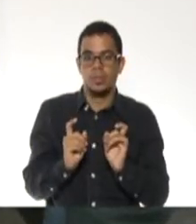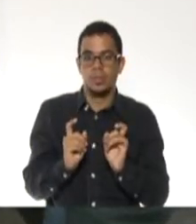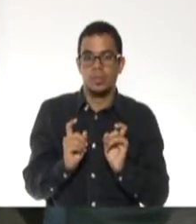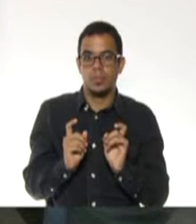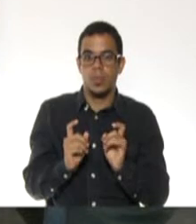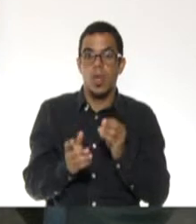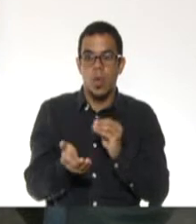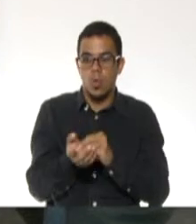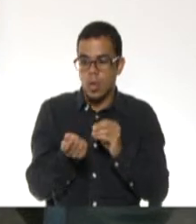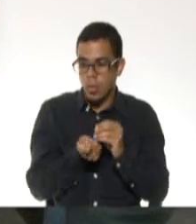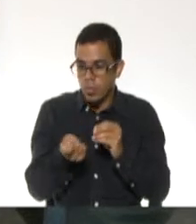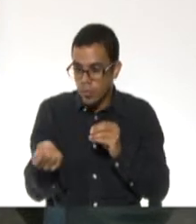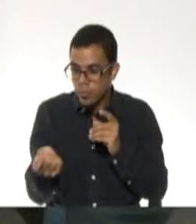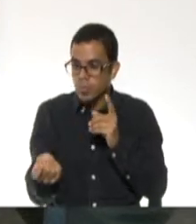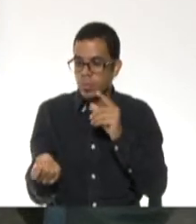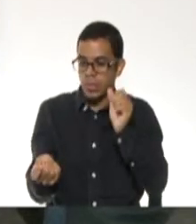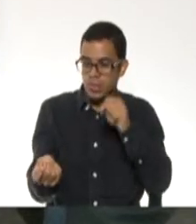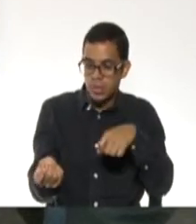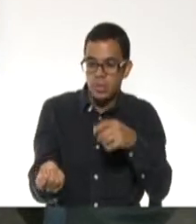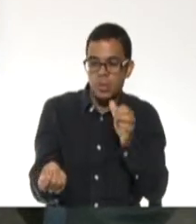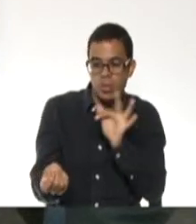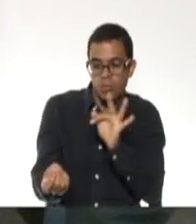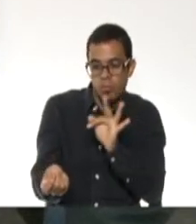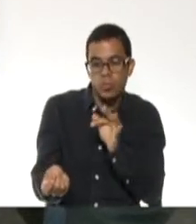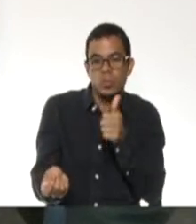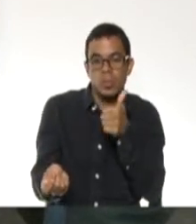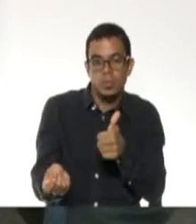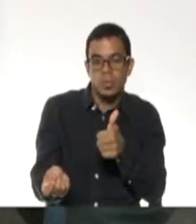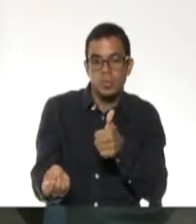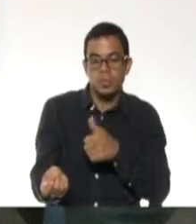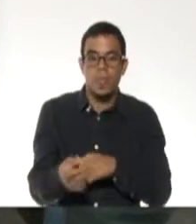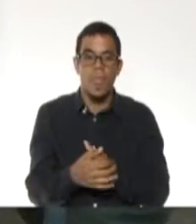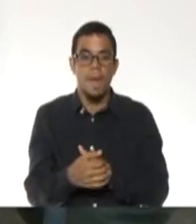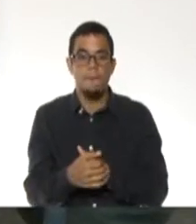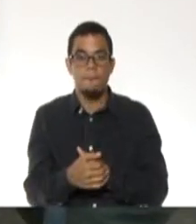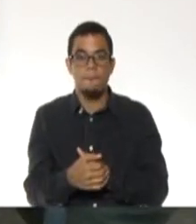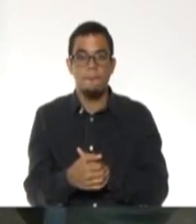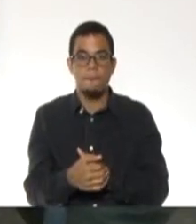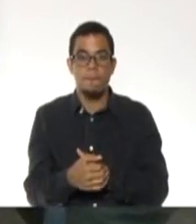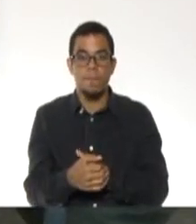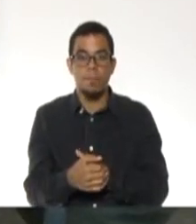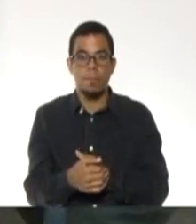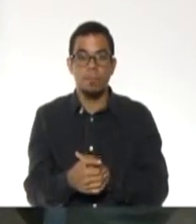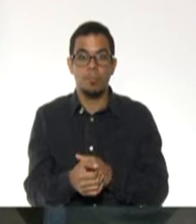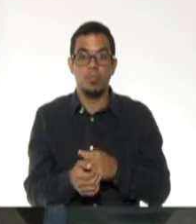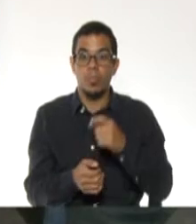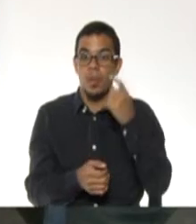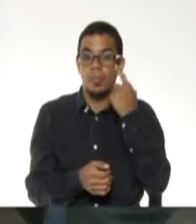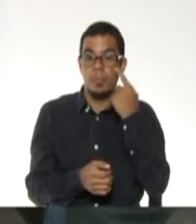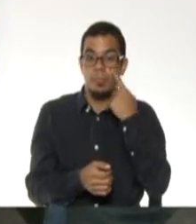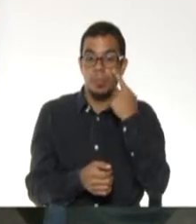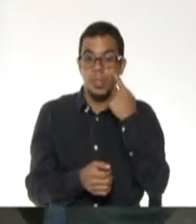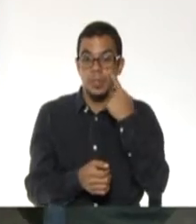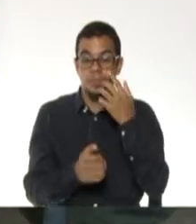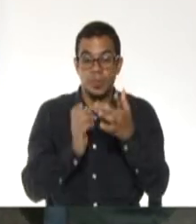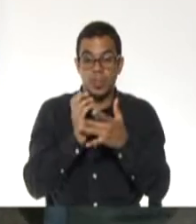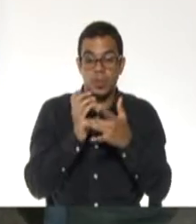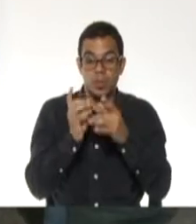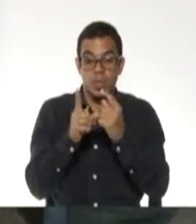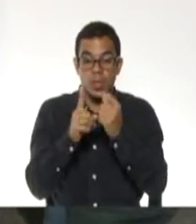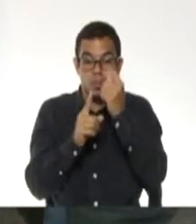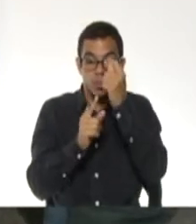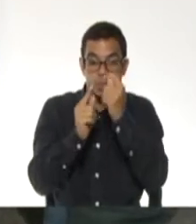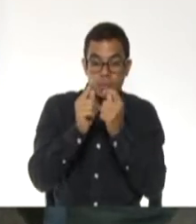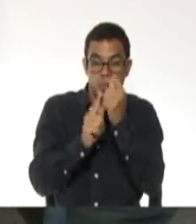nuevo la carga, ¿no? ¿Alguien más? ¿Sí? Revisar que los aparatos de medición estén en buen estado. Claro. Si tenemos los